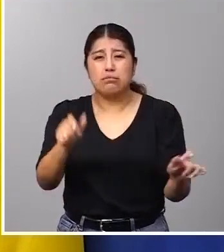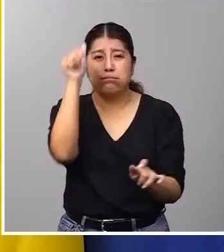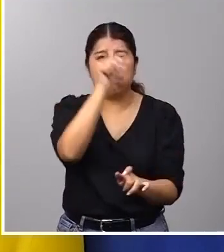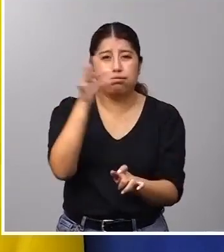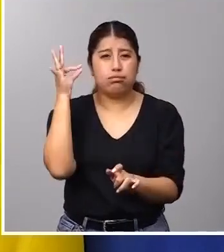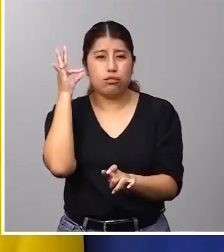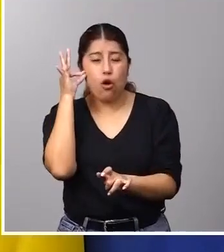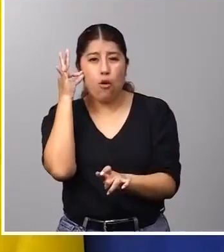sector turístico